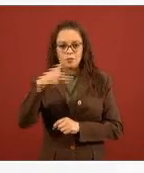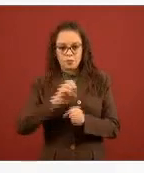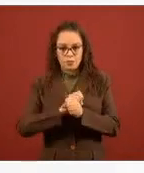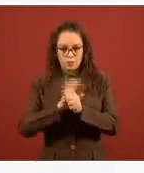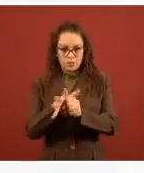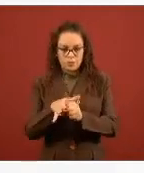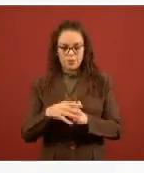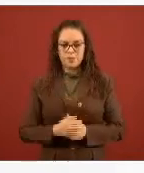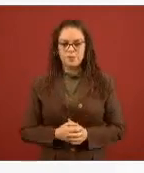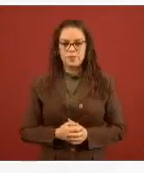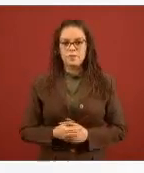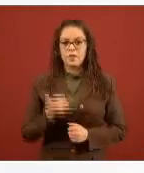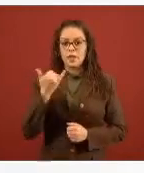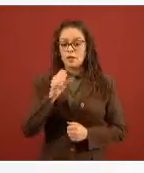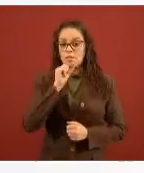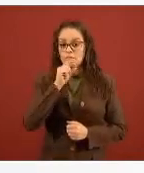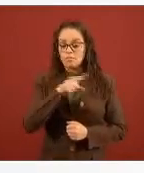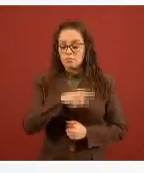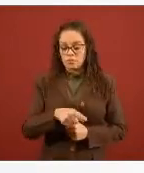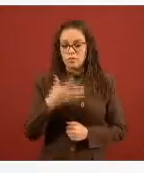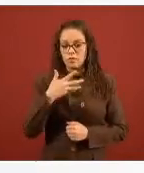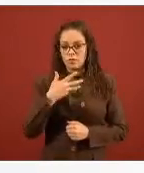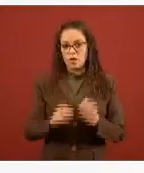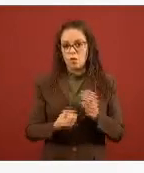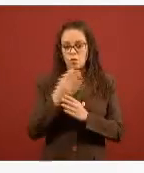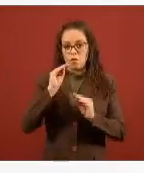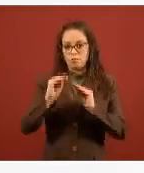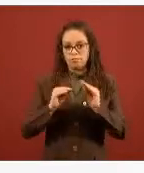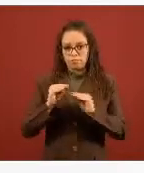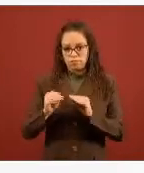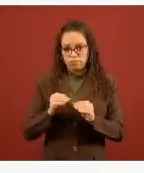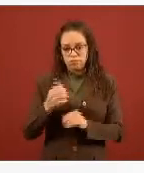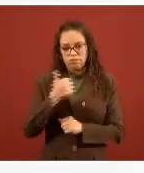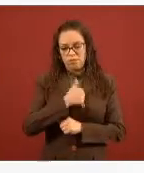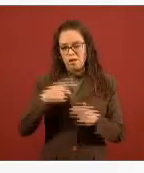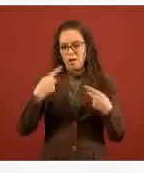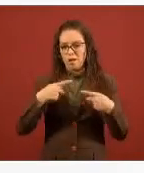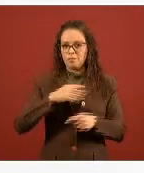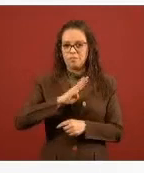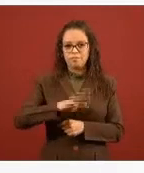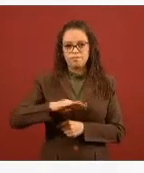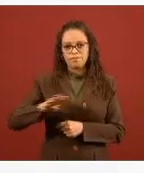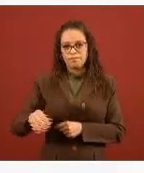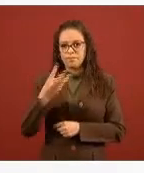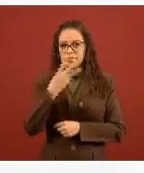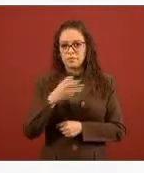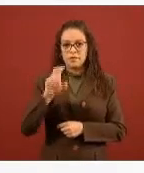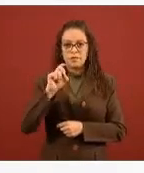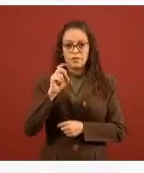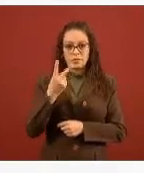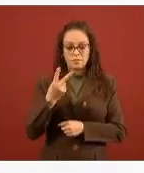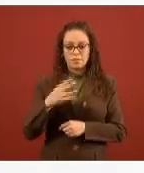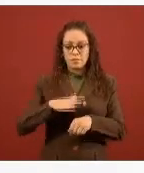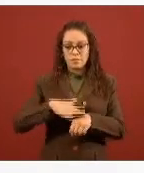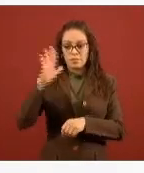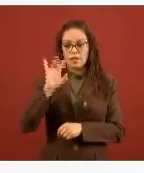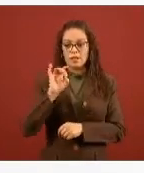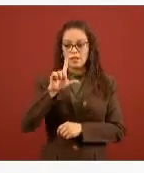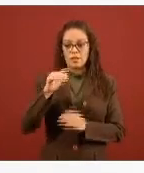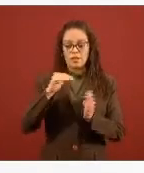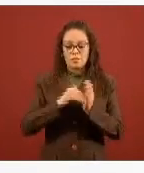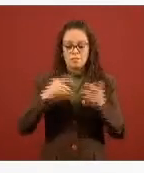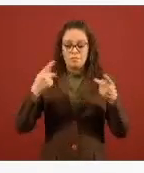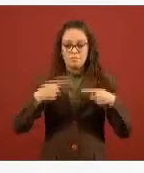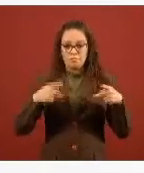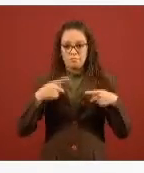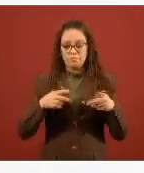se actualiza el número de defunciones a lamentablemente 332, más de 37.000 personas que hasta el